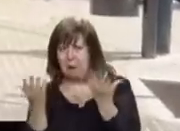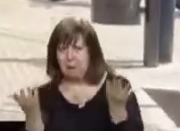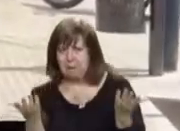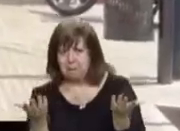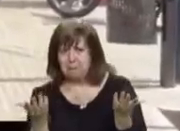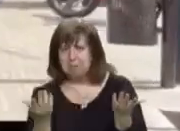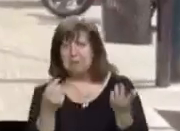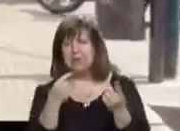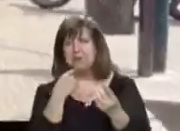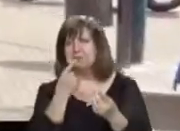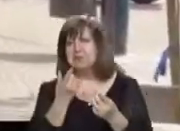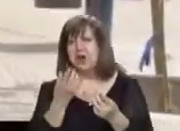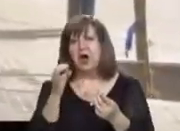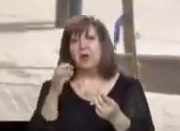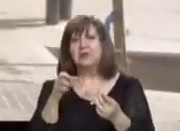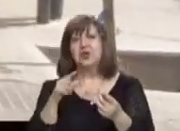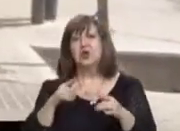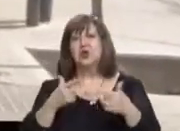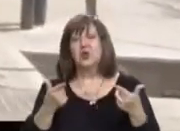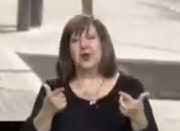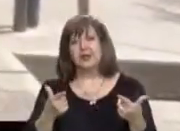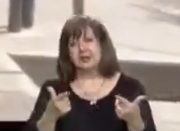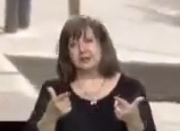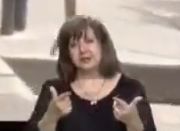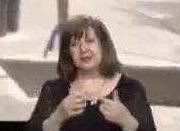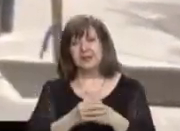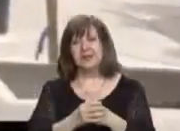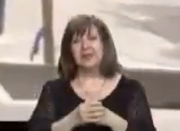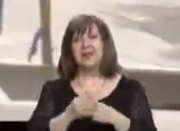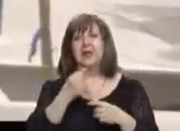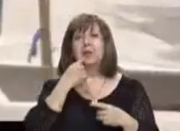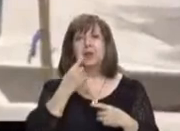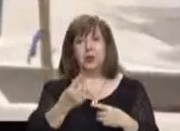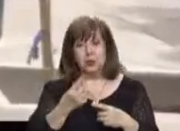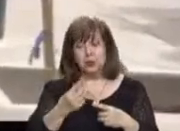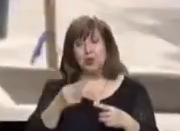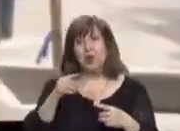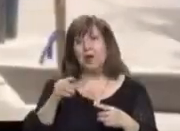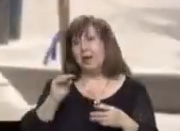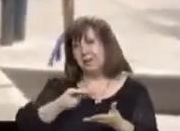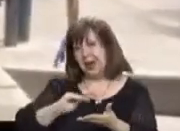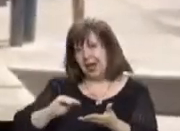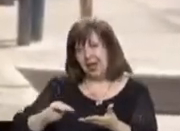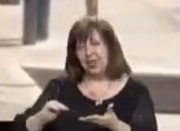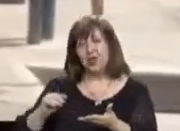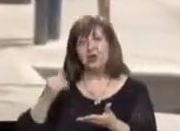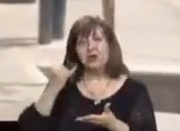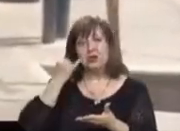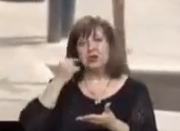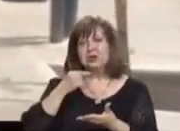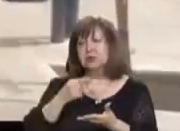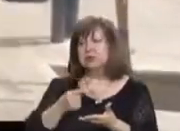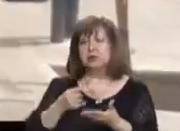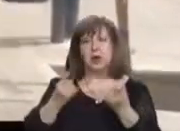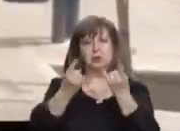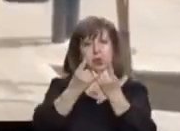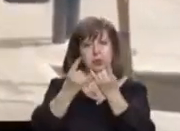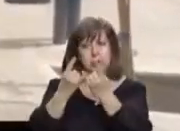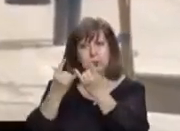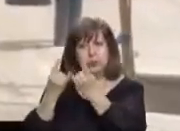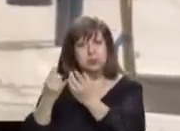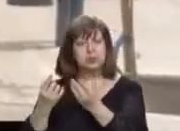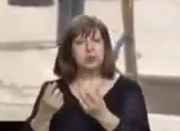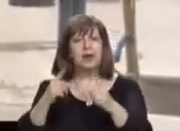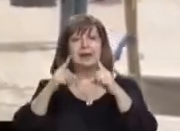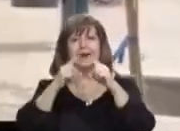validaba, entonces no me quedó otra opción que venir acá directamente. Claro, recién decía un empleado de acá que ese trámite lo van a tener que venir a hacer de